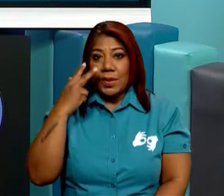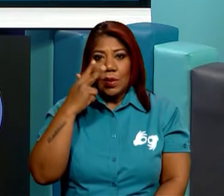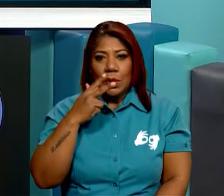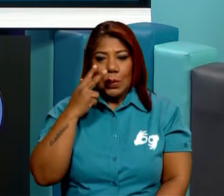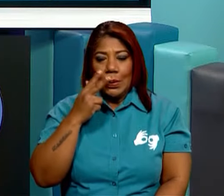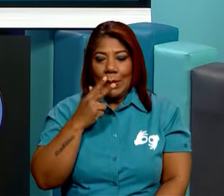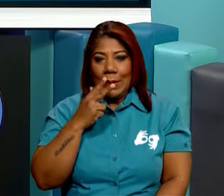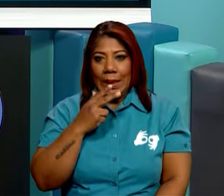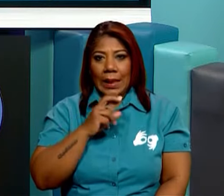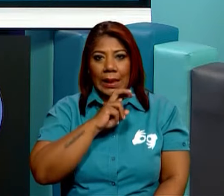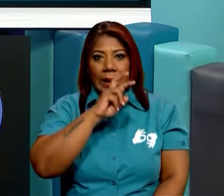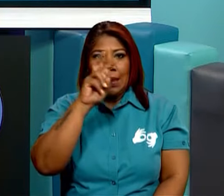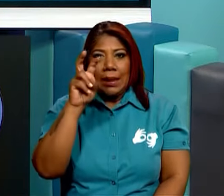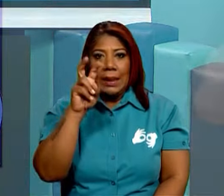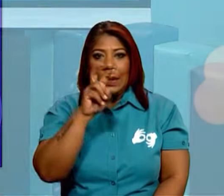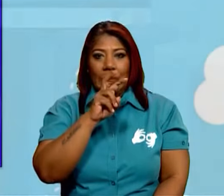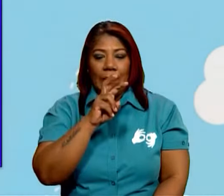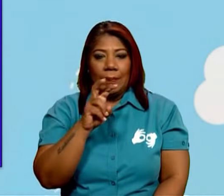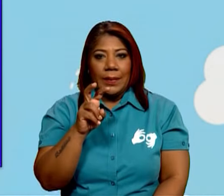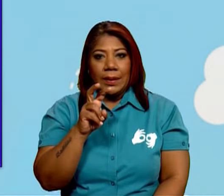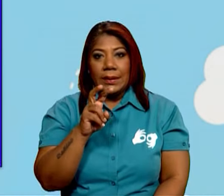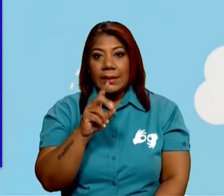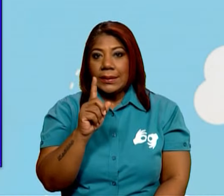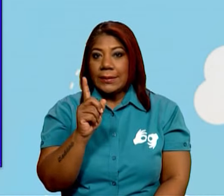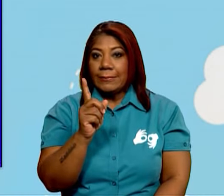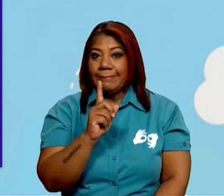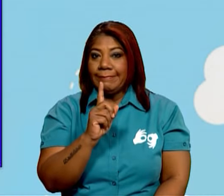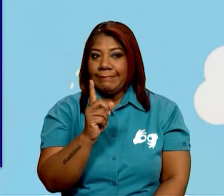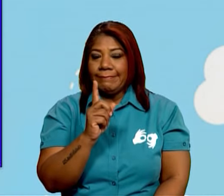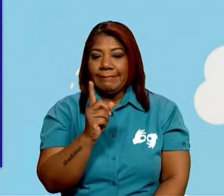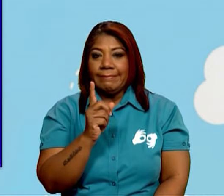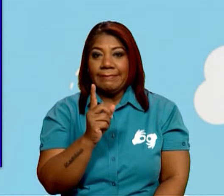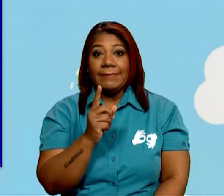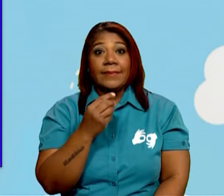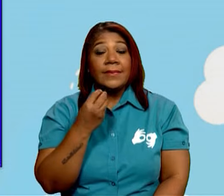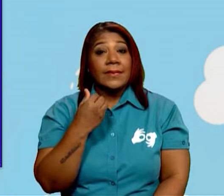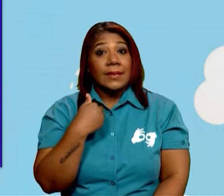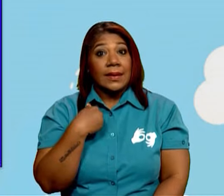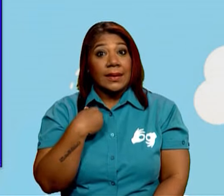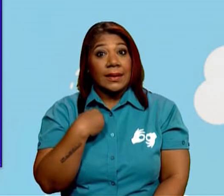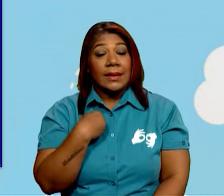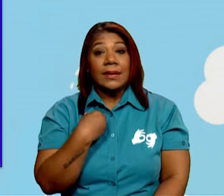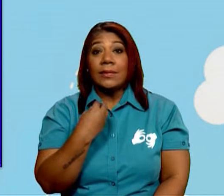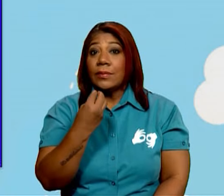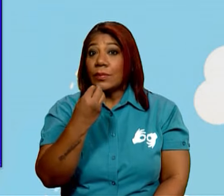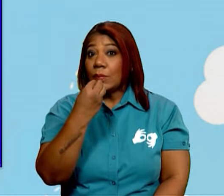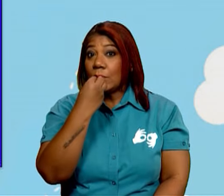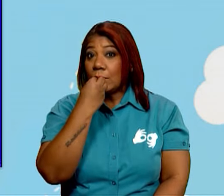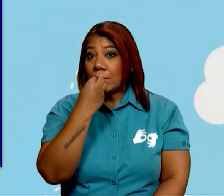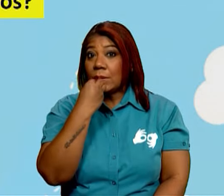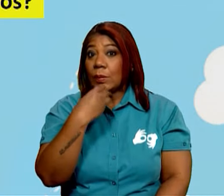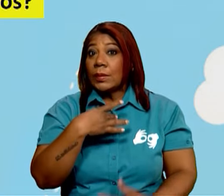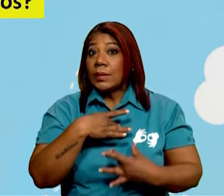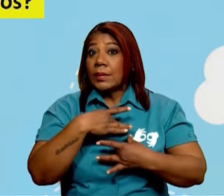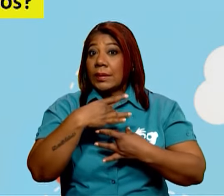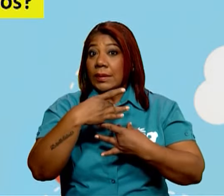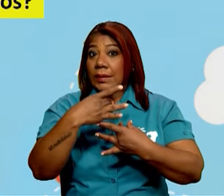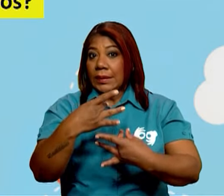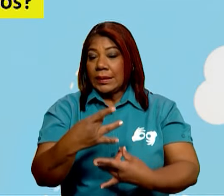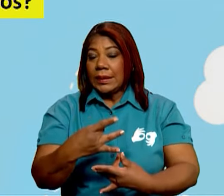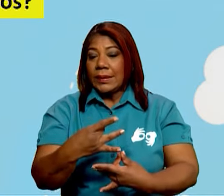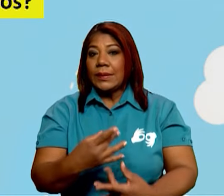no. Miren bien, los niños se alimentan de, ya saben, de cosas muy saludables. Comida